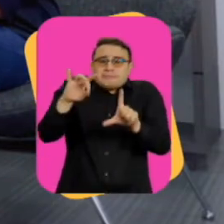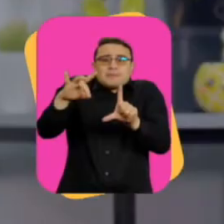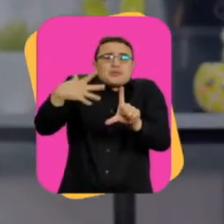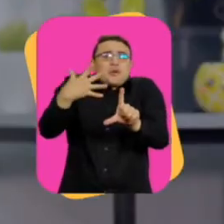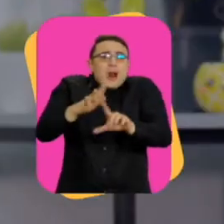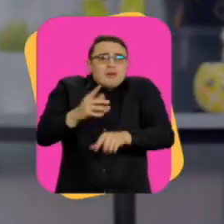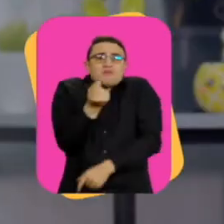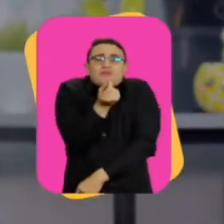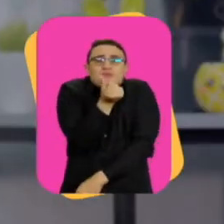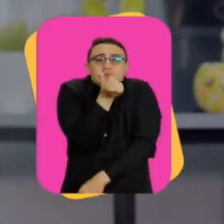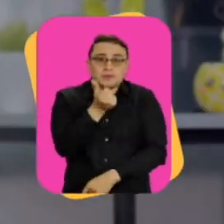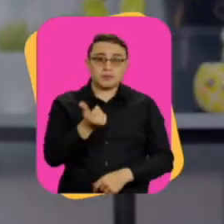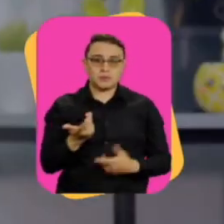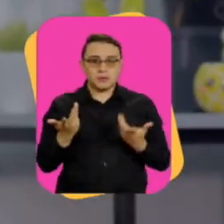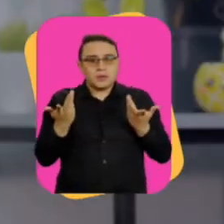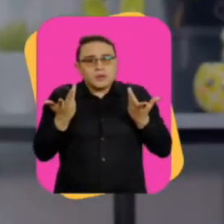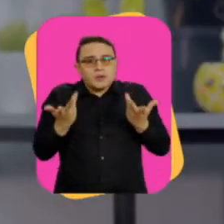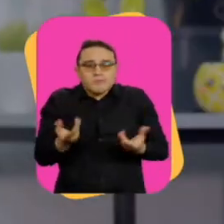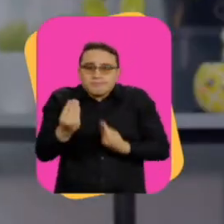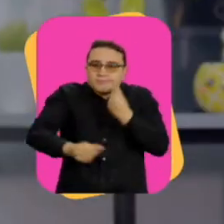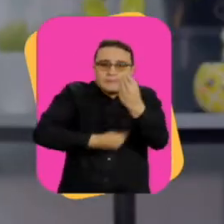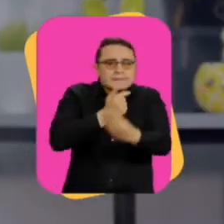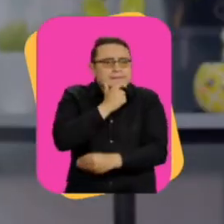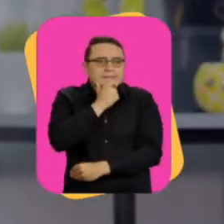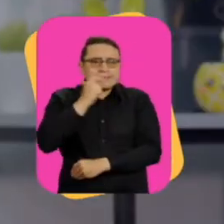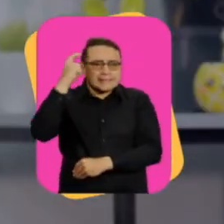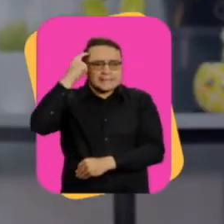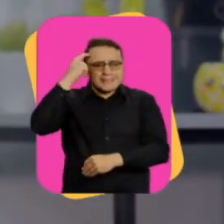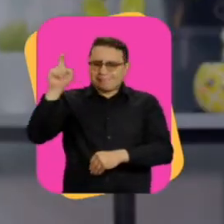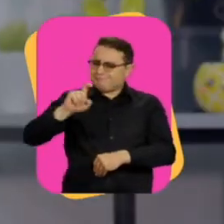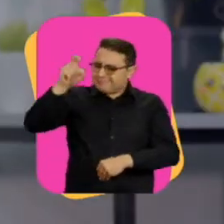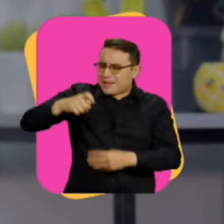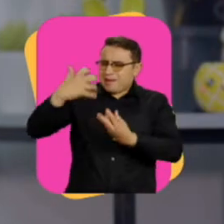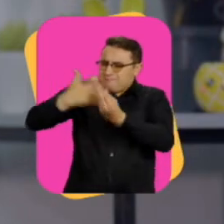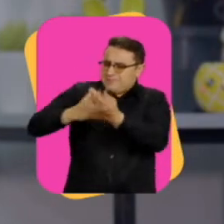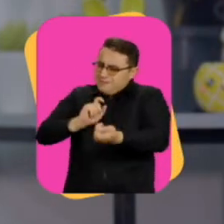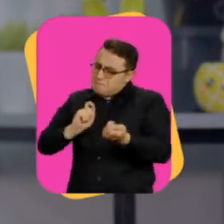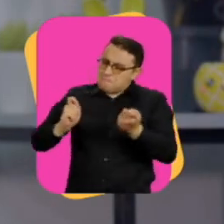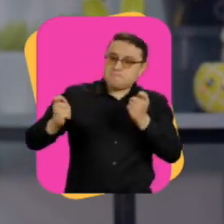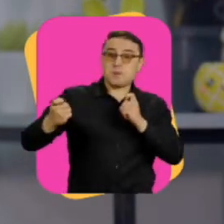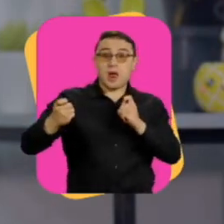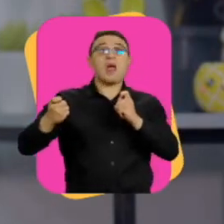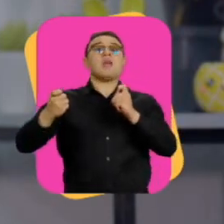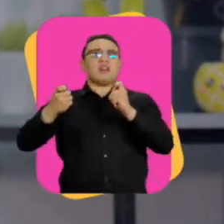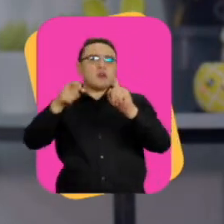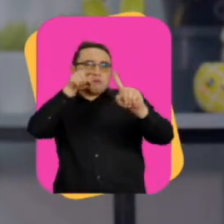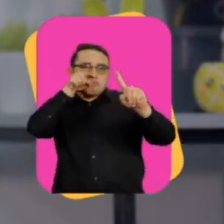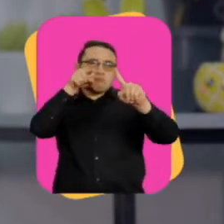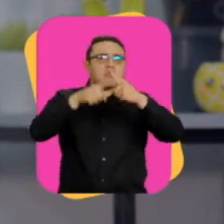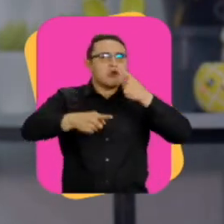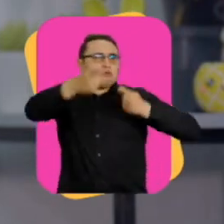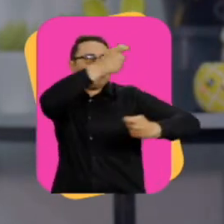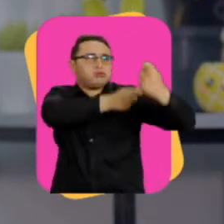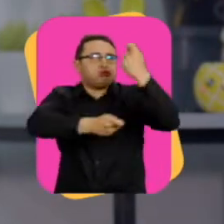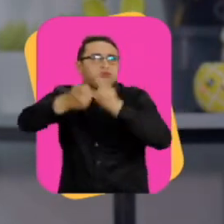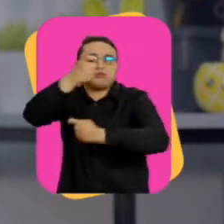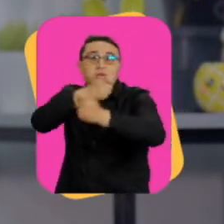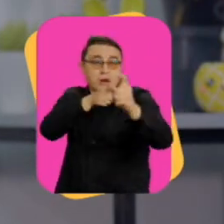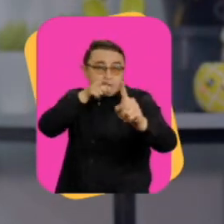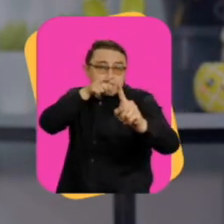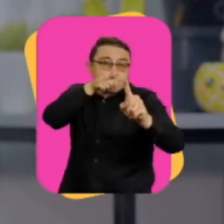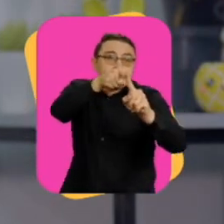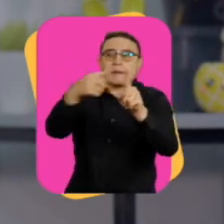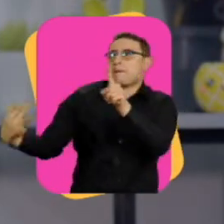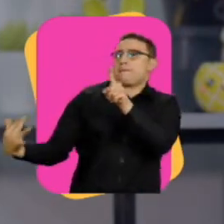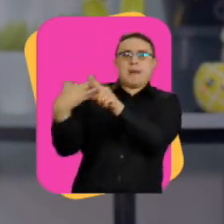producción definitivamente tenía que rehacerse, tenía que reinventarse y las líneas del canal asociadas a los negocios pues definitivamente se afectaron porque